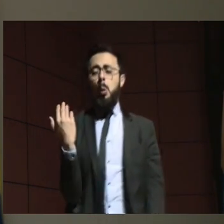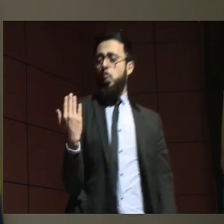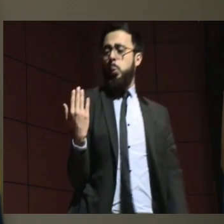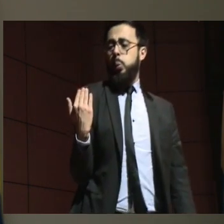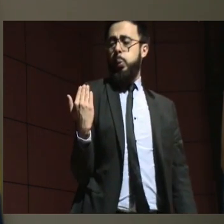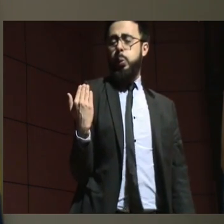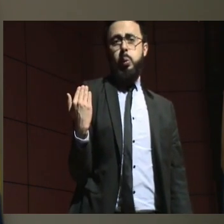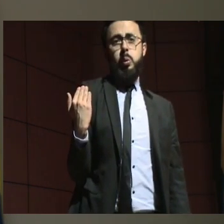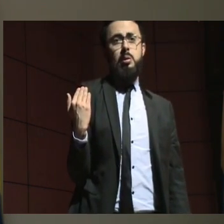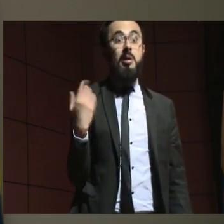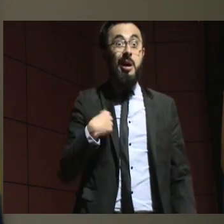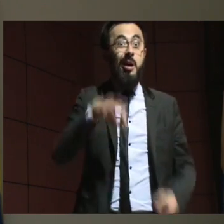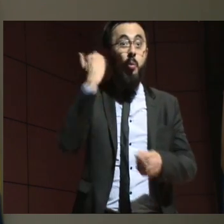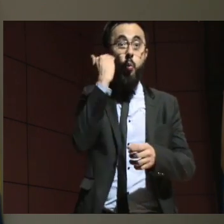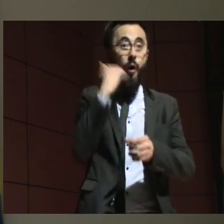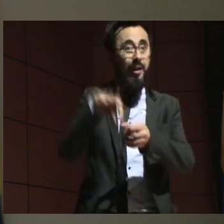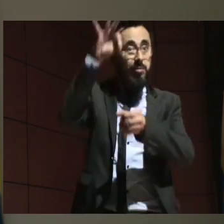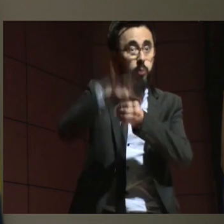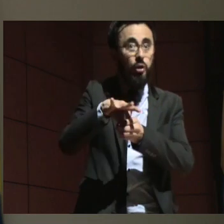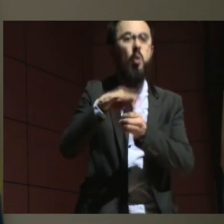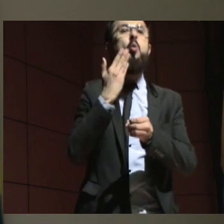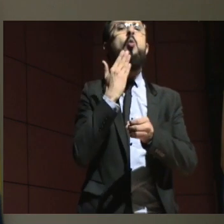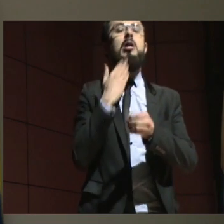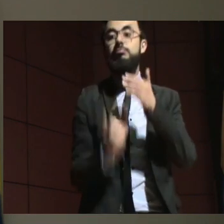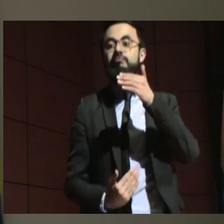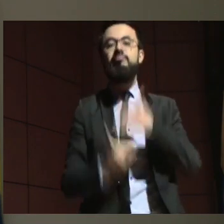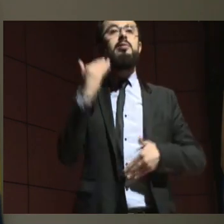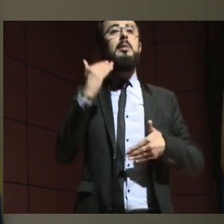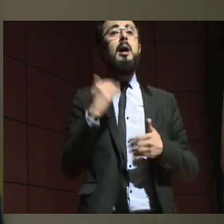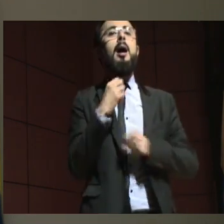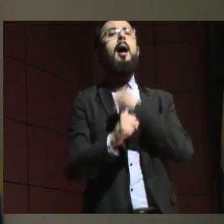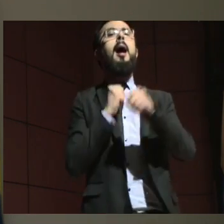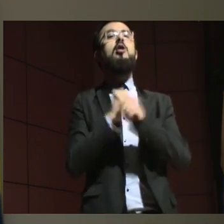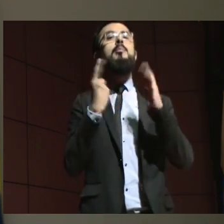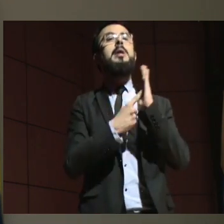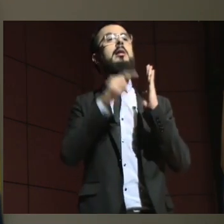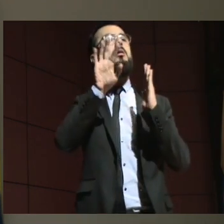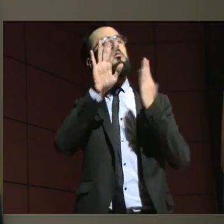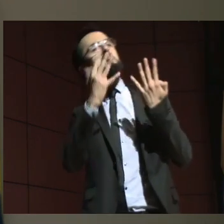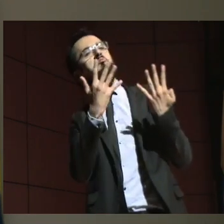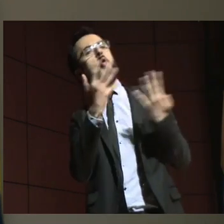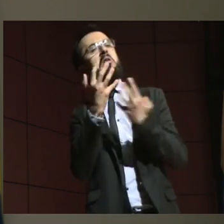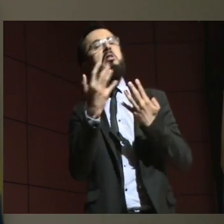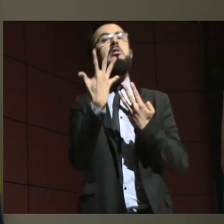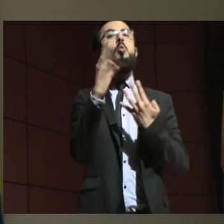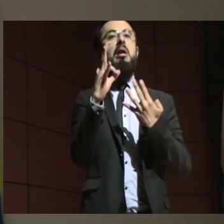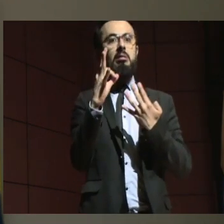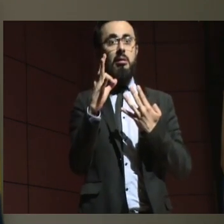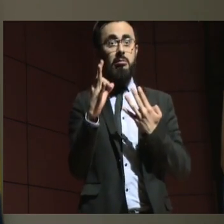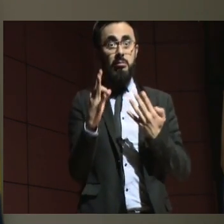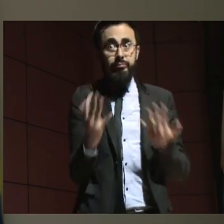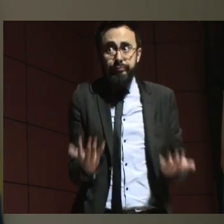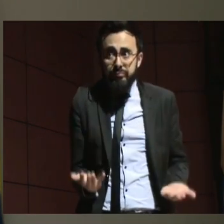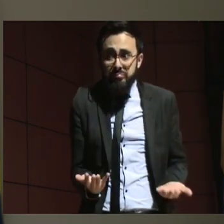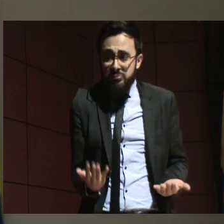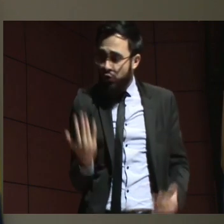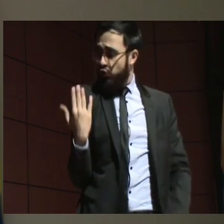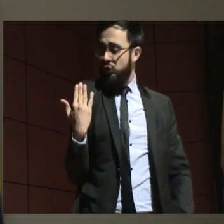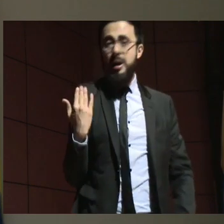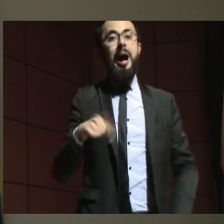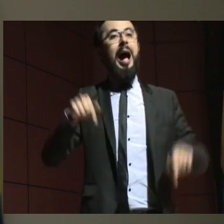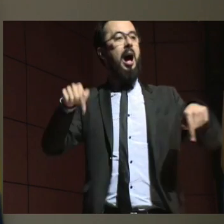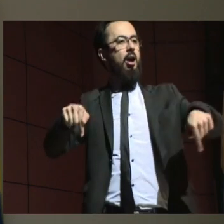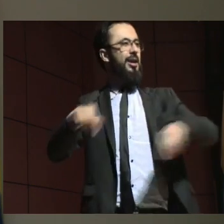Y hasta ahora, en este momento, estamos hablando del reconocimiento de la capacidad jurídica plena de las personas con discapacidad. En este momento, hoy